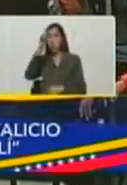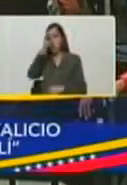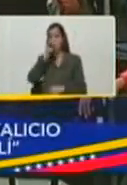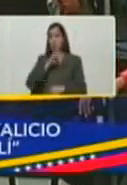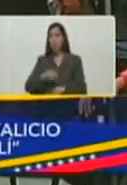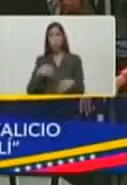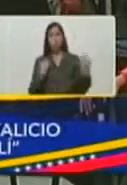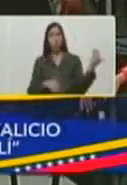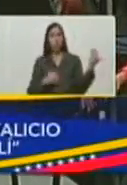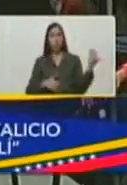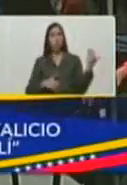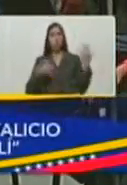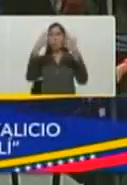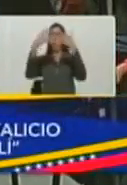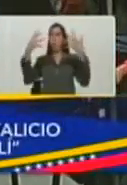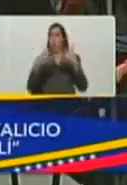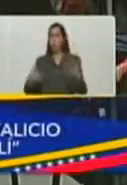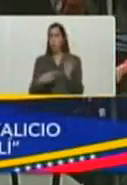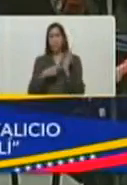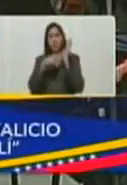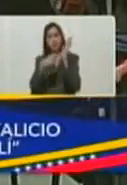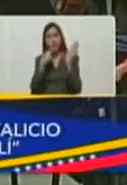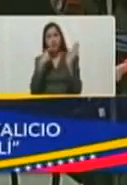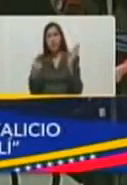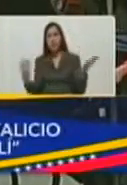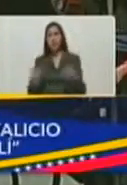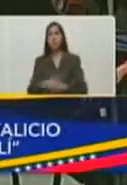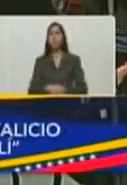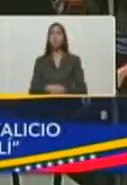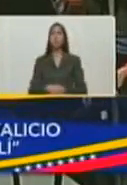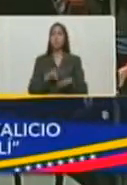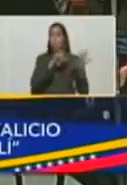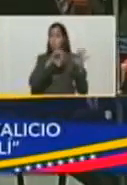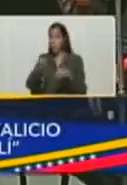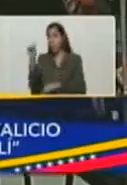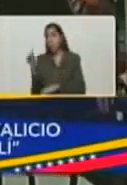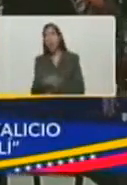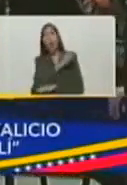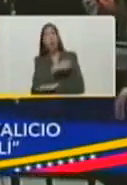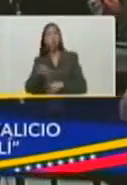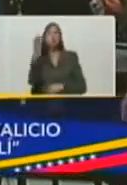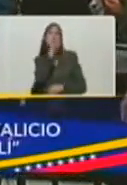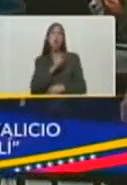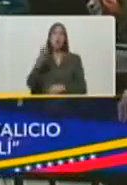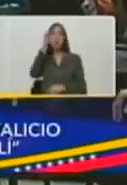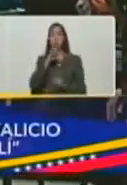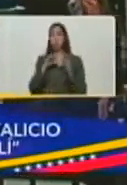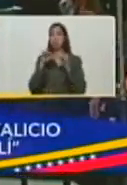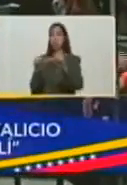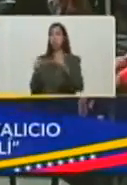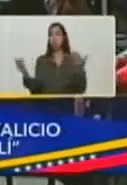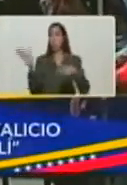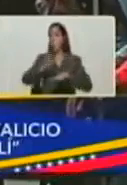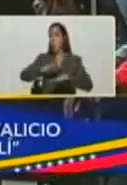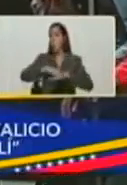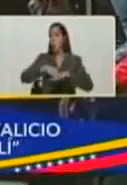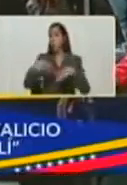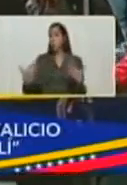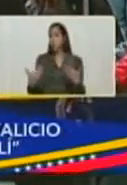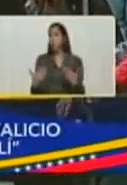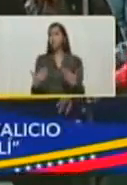bajo un lema, Ali Primera, 80 y cantando, porque la canción de Ali